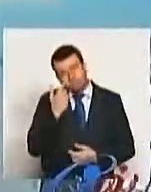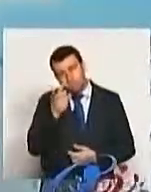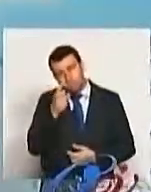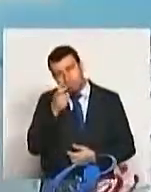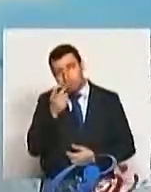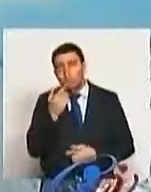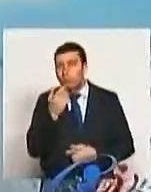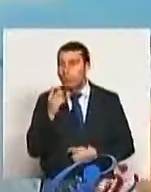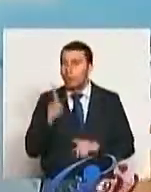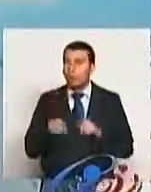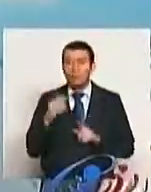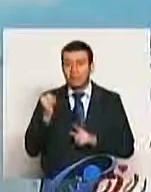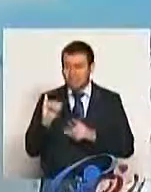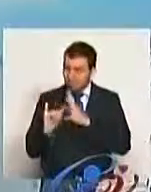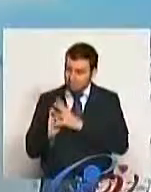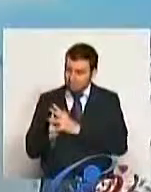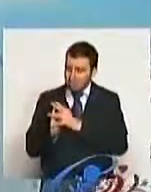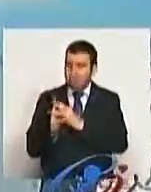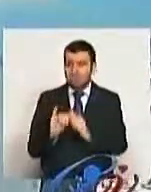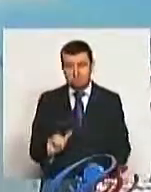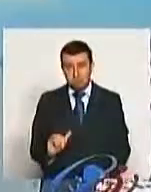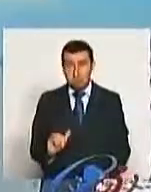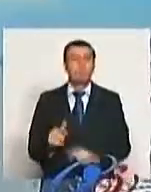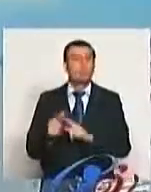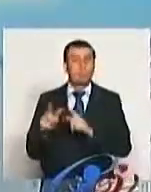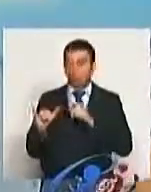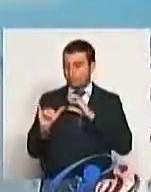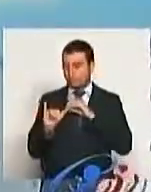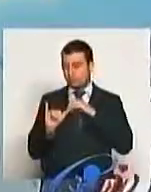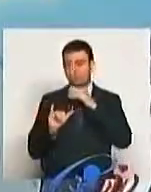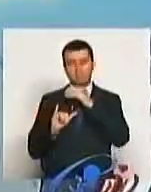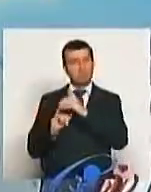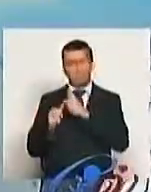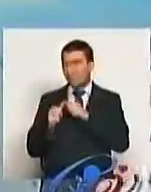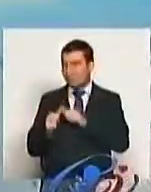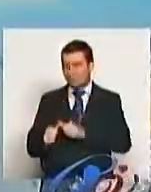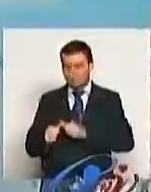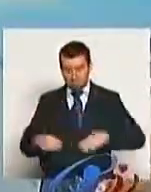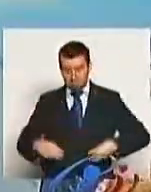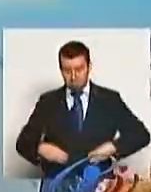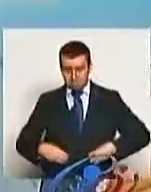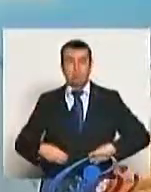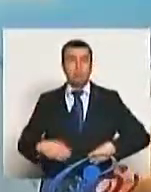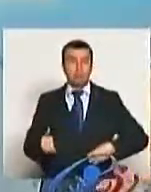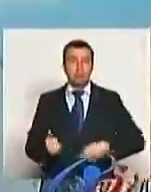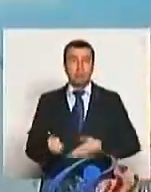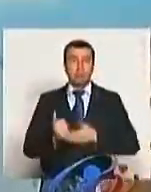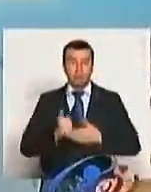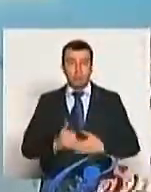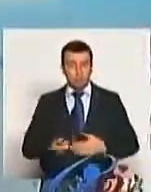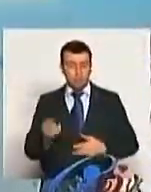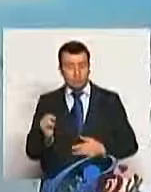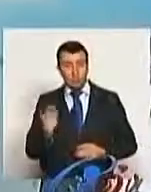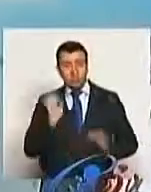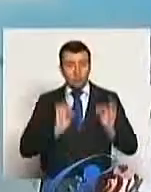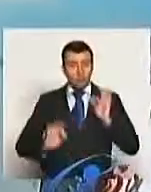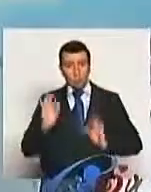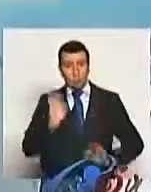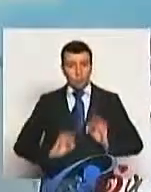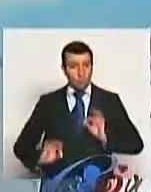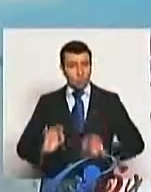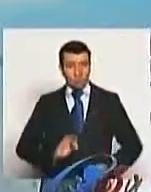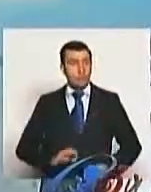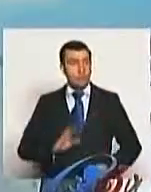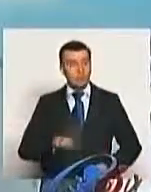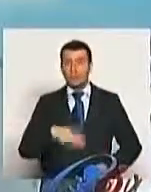útero pues quedan con los ovarios, y esos ovarios en algún momento nos ayudan porque producen hormonas para que la paciente después de la cirugía